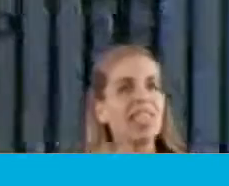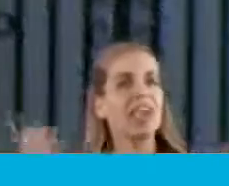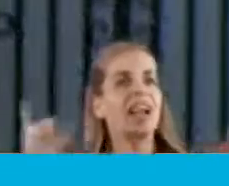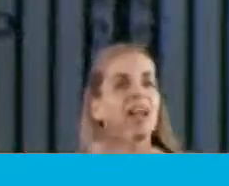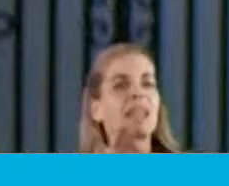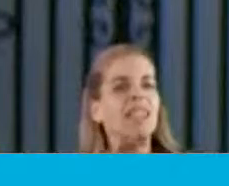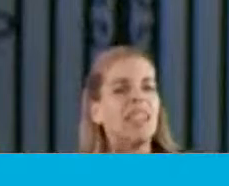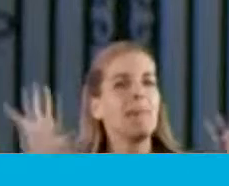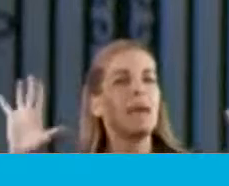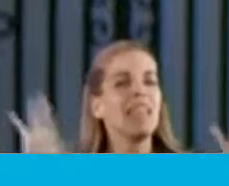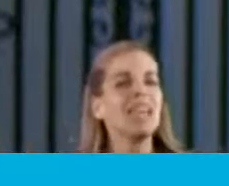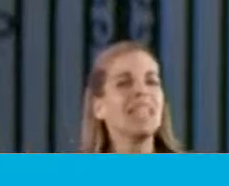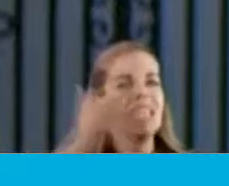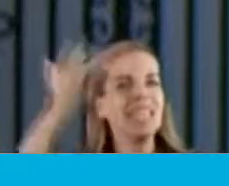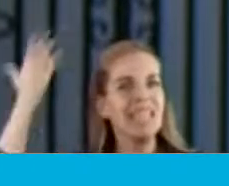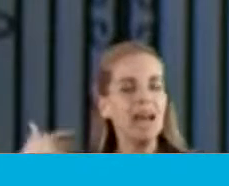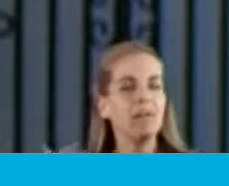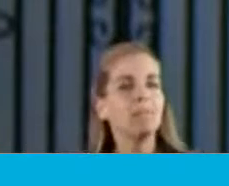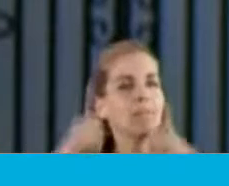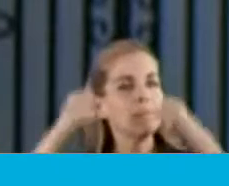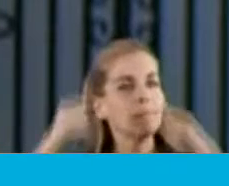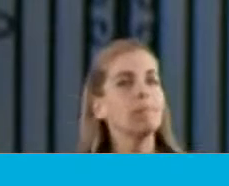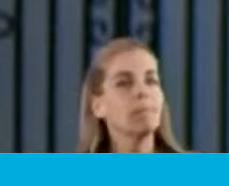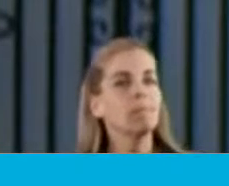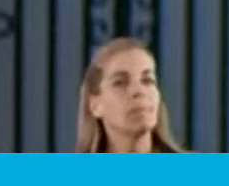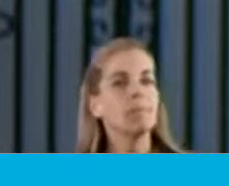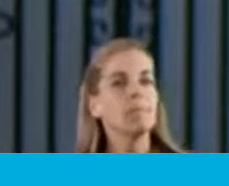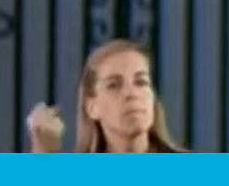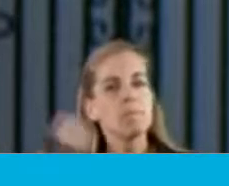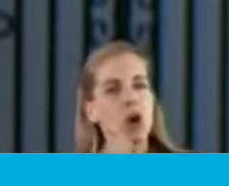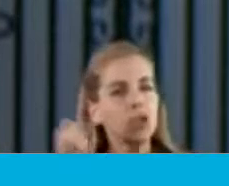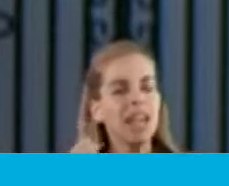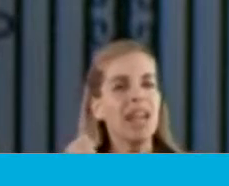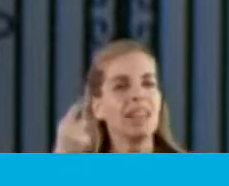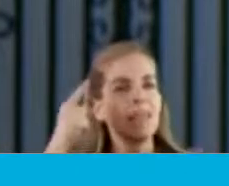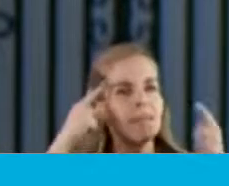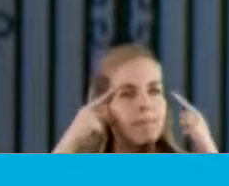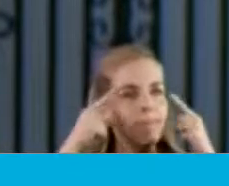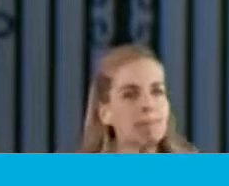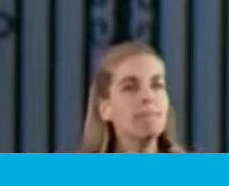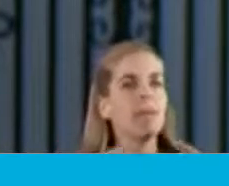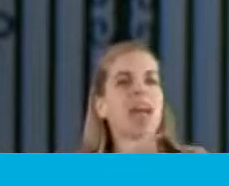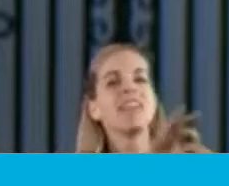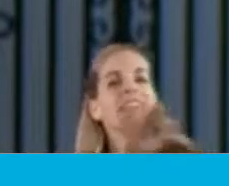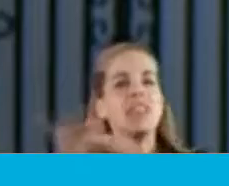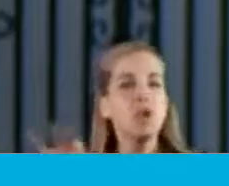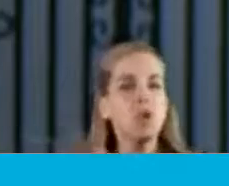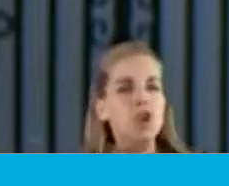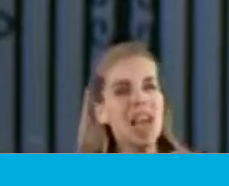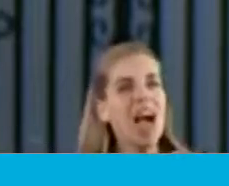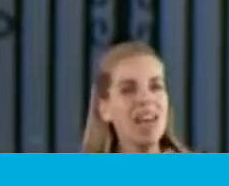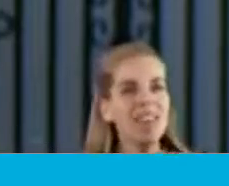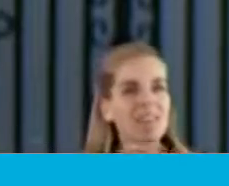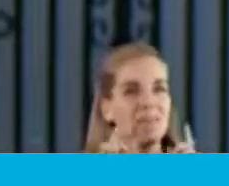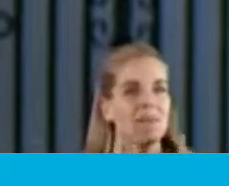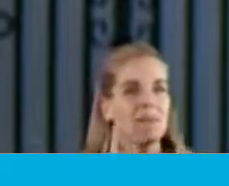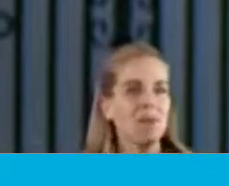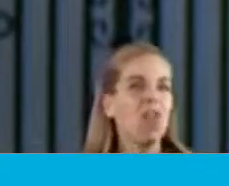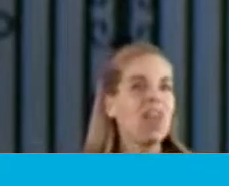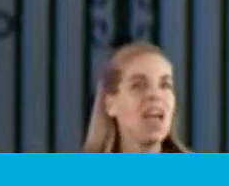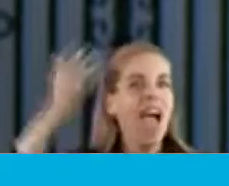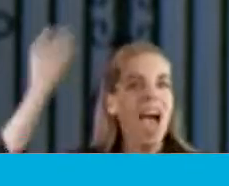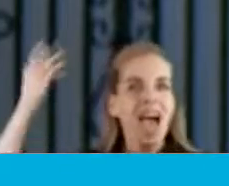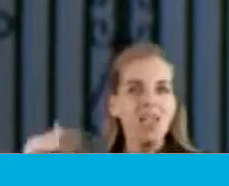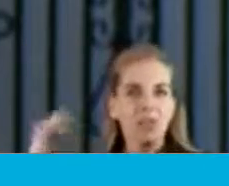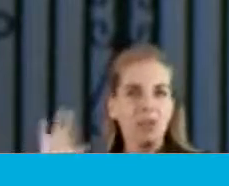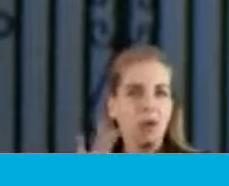un formidable gesto de afirmación, de convicción y de unidad que los congresales nos han